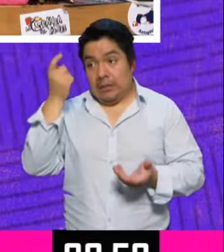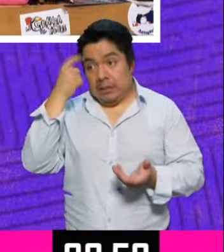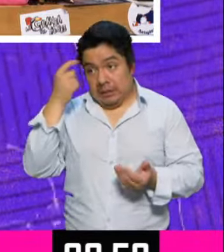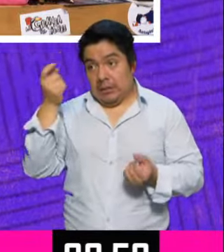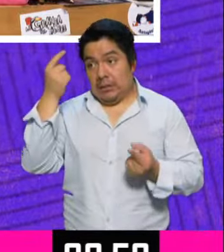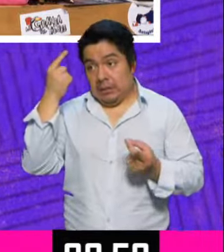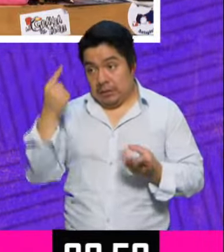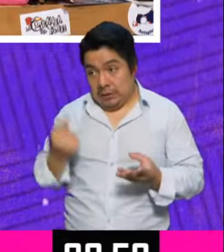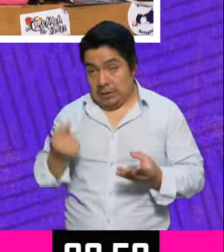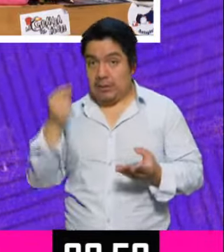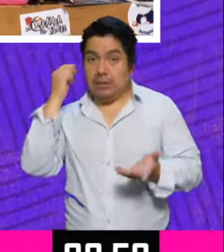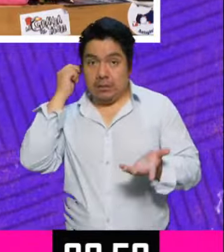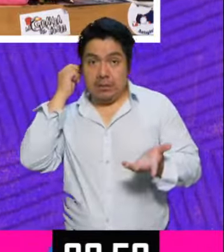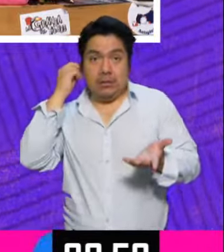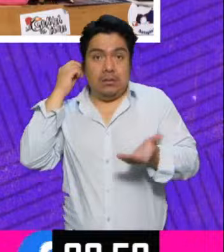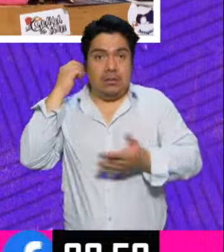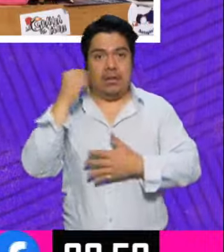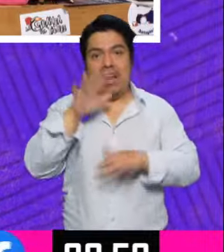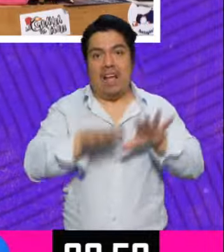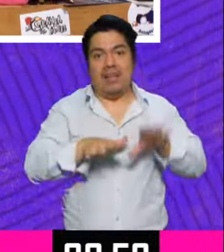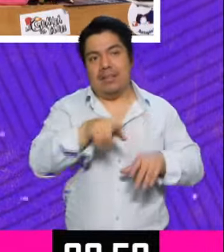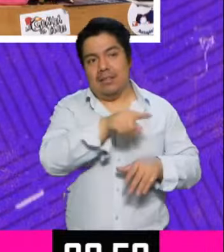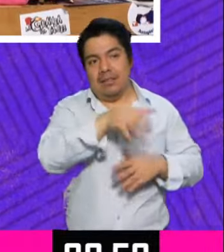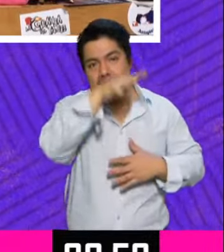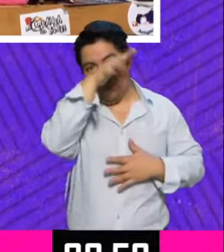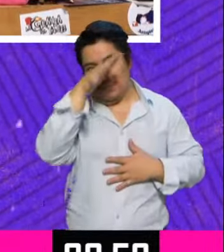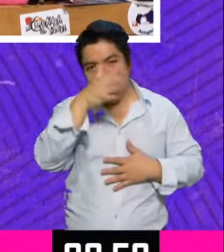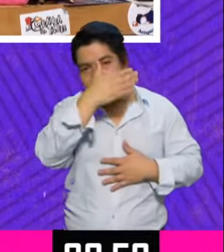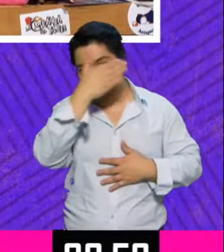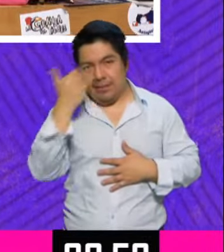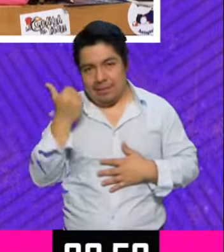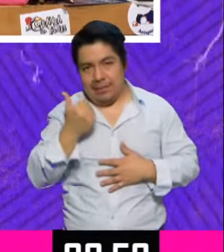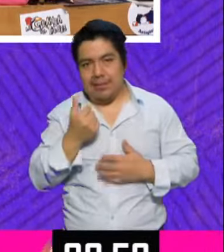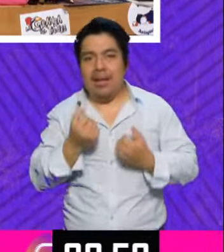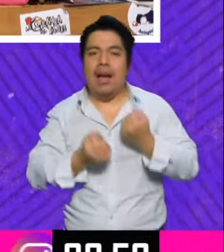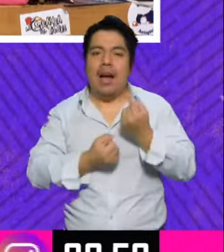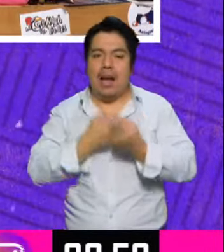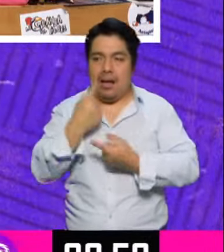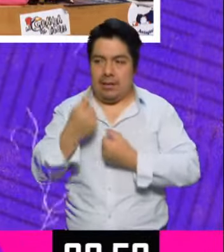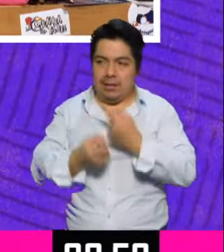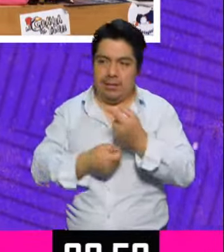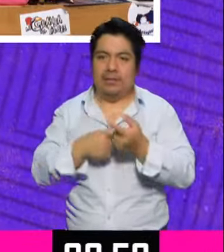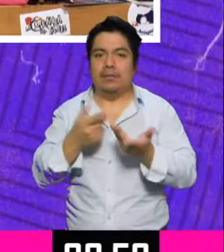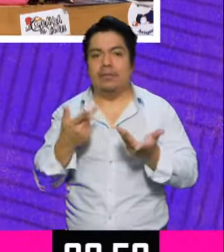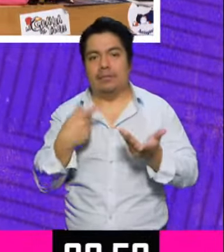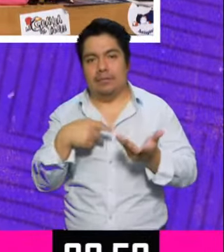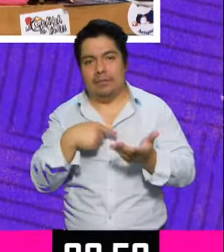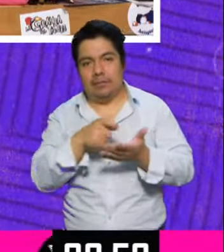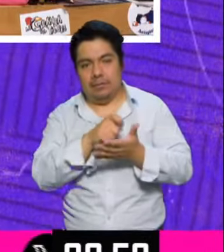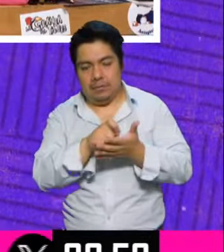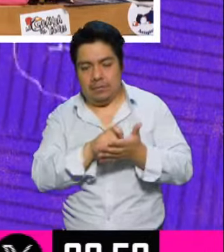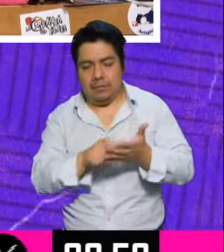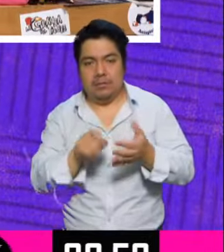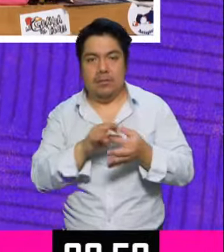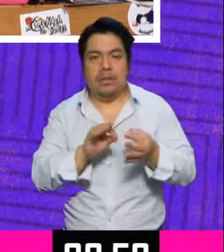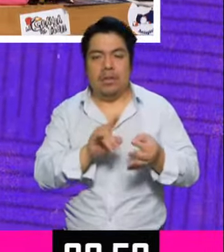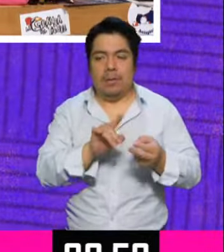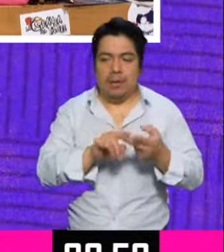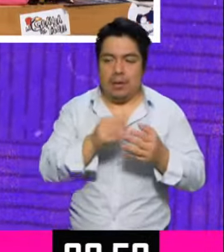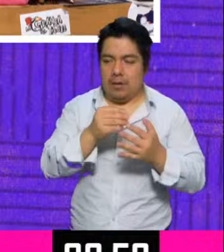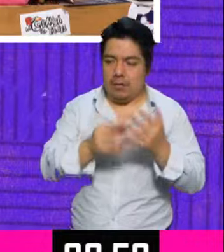que los adultos ni siquiera imaginamos Gracias a que ha habido autores así privilegiados anders